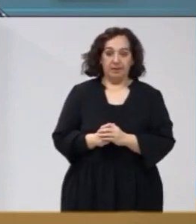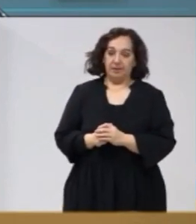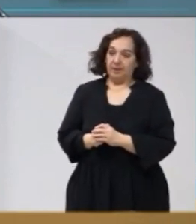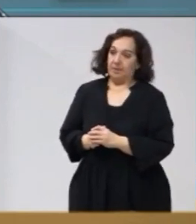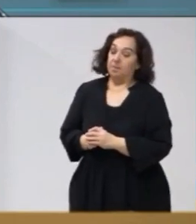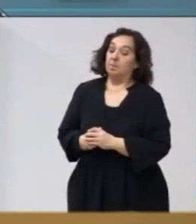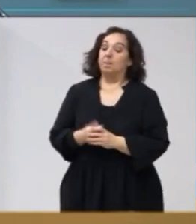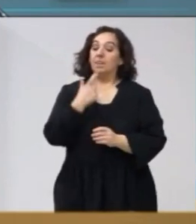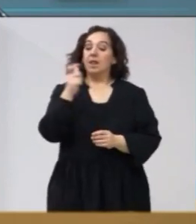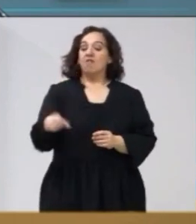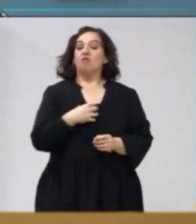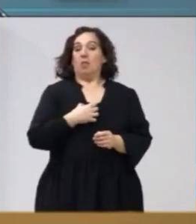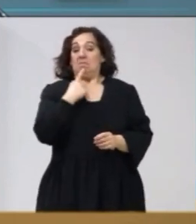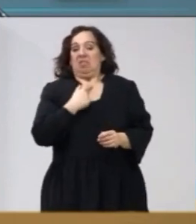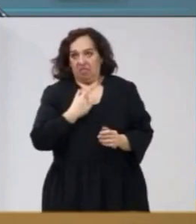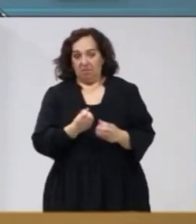Me decía un funcionario,